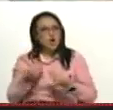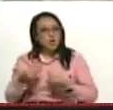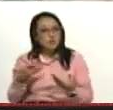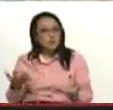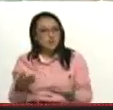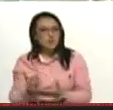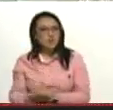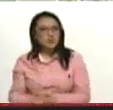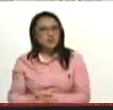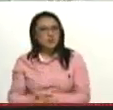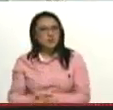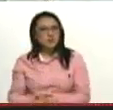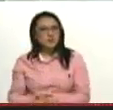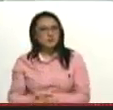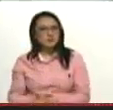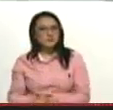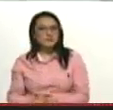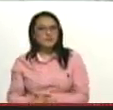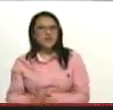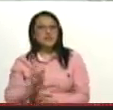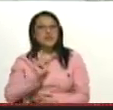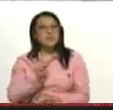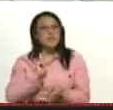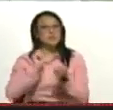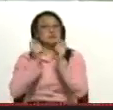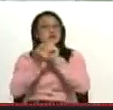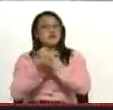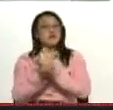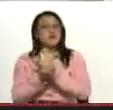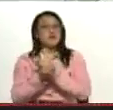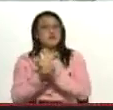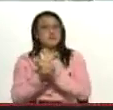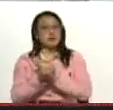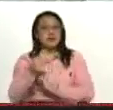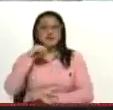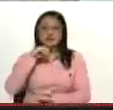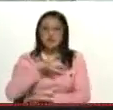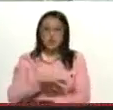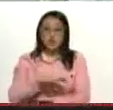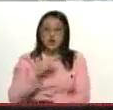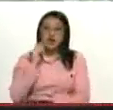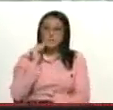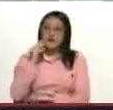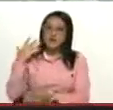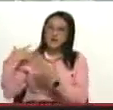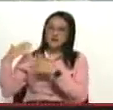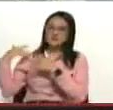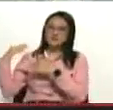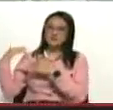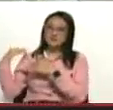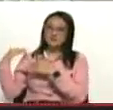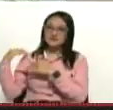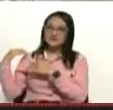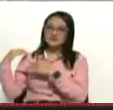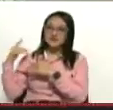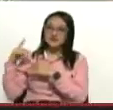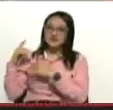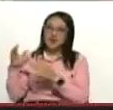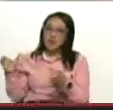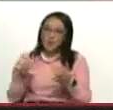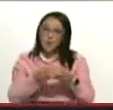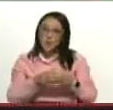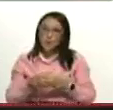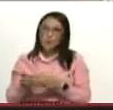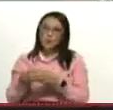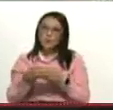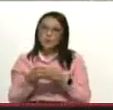tenemos que transformar esas esas experiencias conjuntas